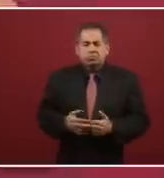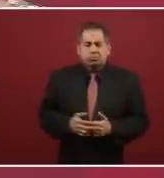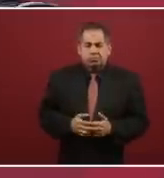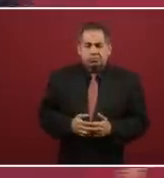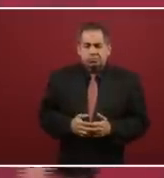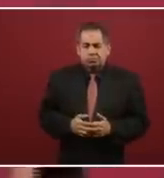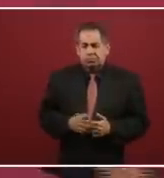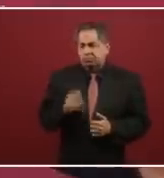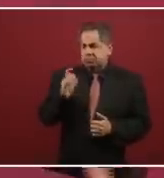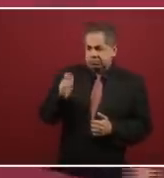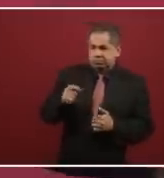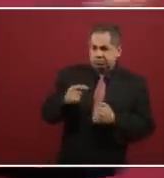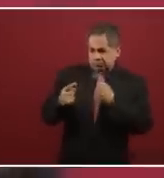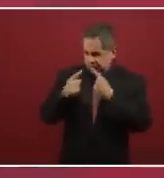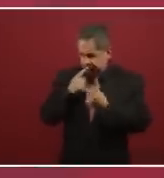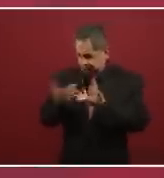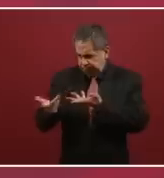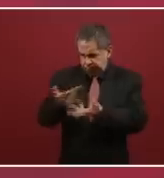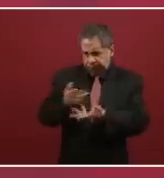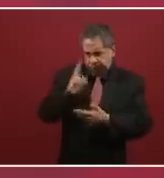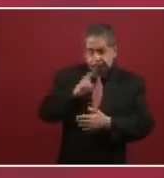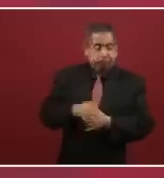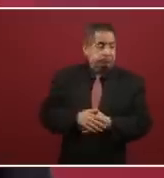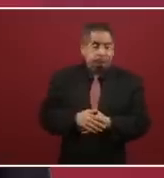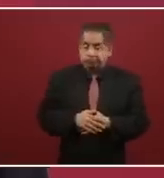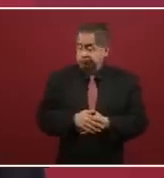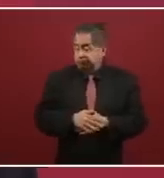hay que negociar esto. No,